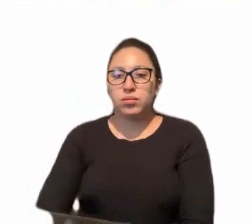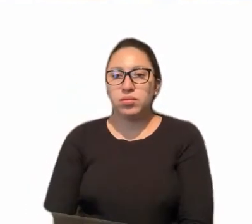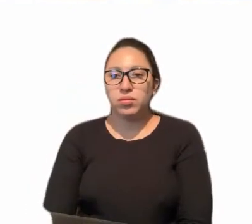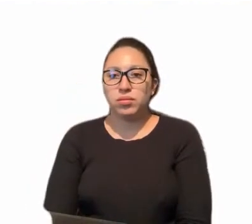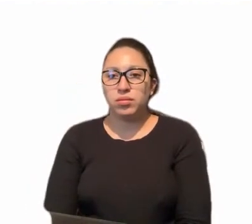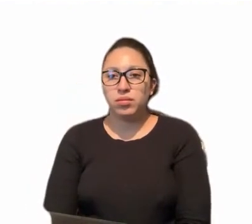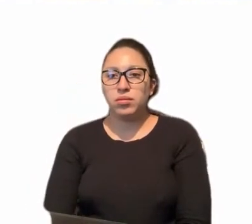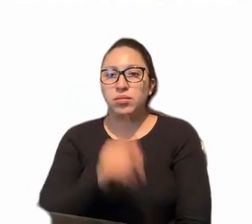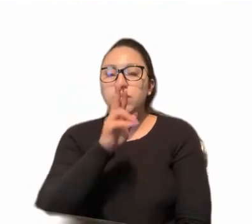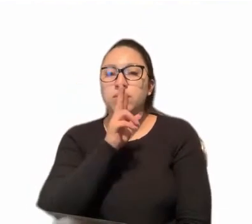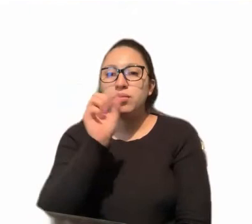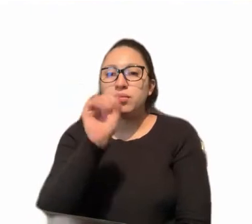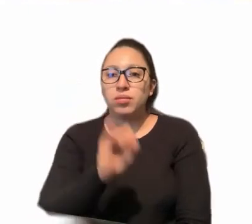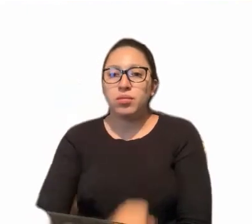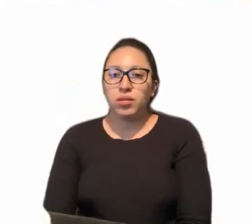Rolfi Torres, a favor.